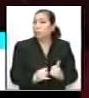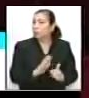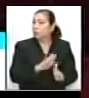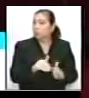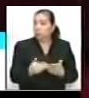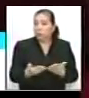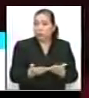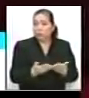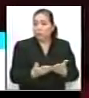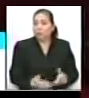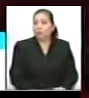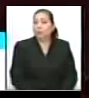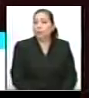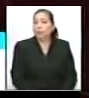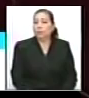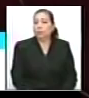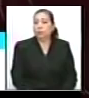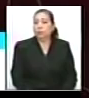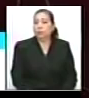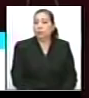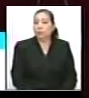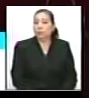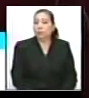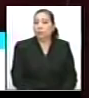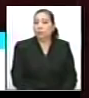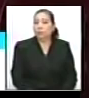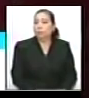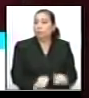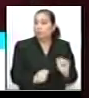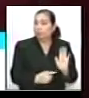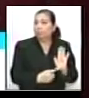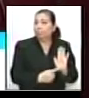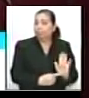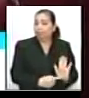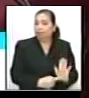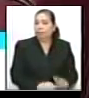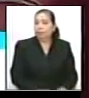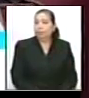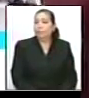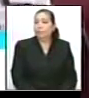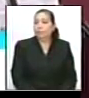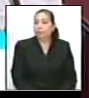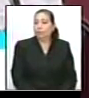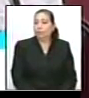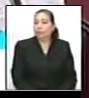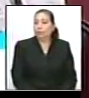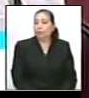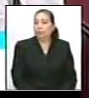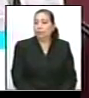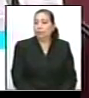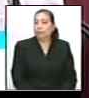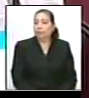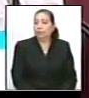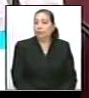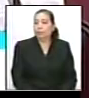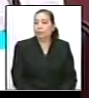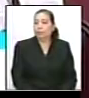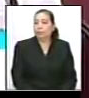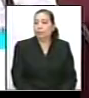sus estudios. Todos. Esto ha quedado demostrado, presidenta. Muchas gracias.